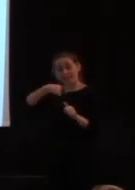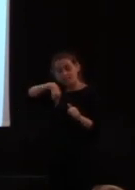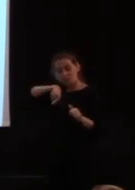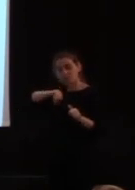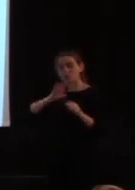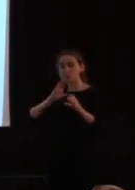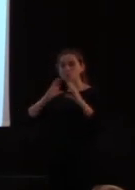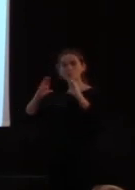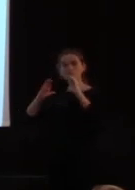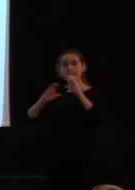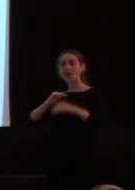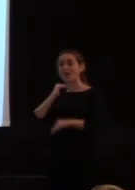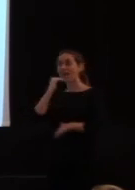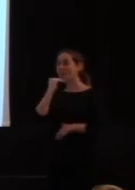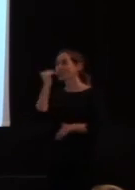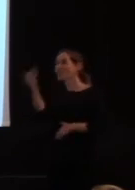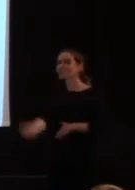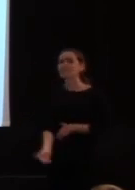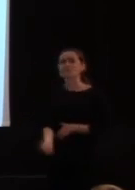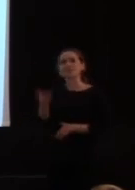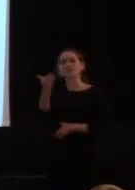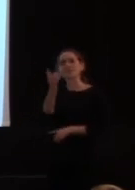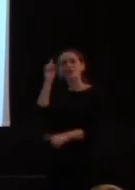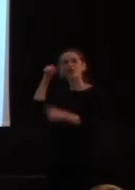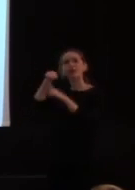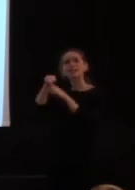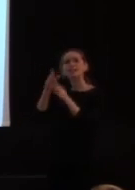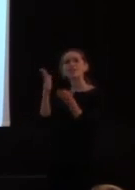aspecto clave para que nuestras clases sean eficaces, ¿no?